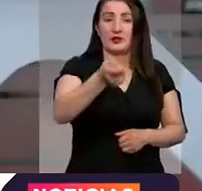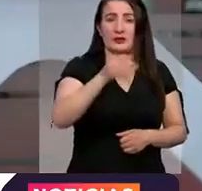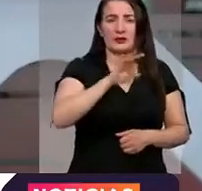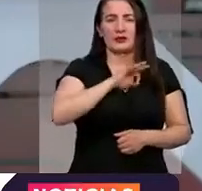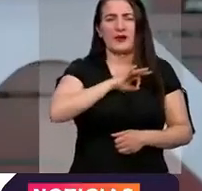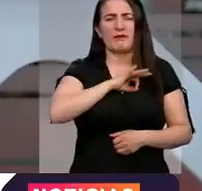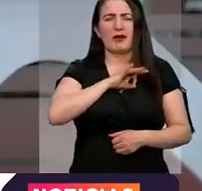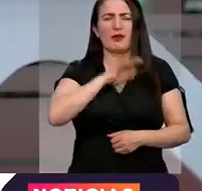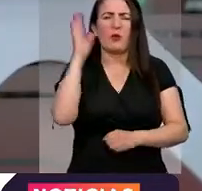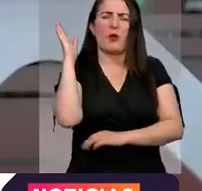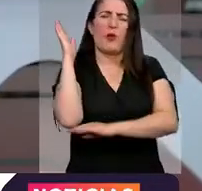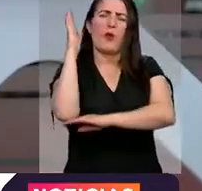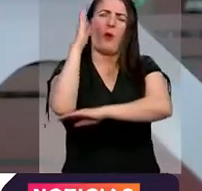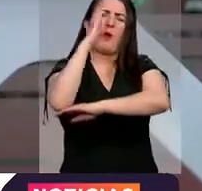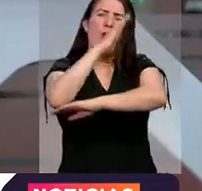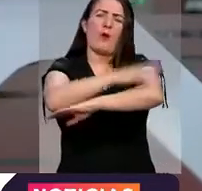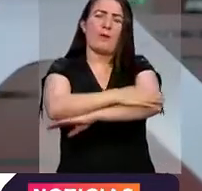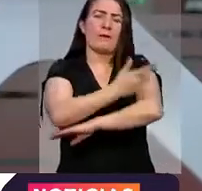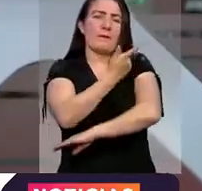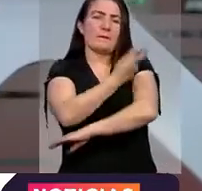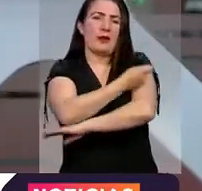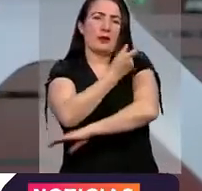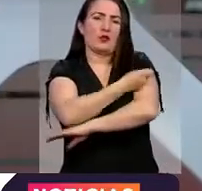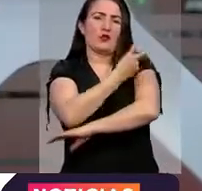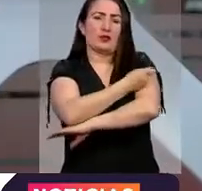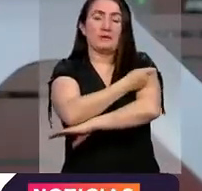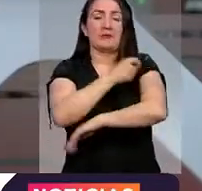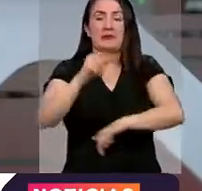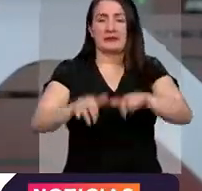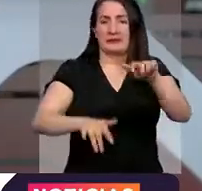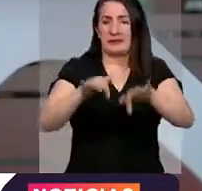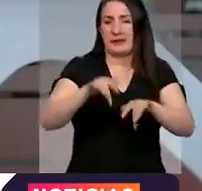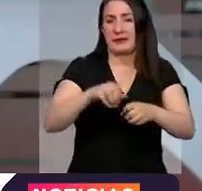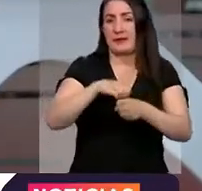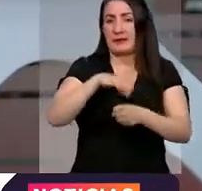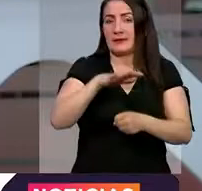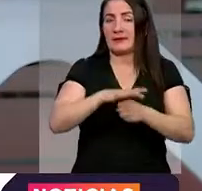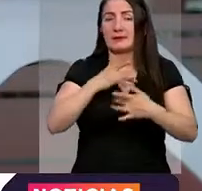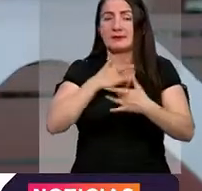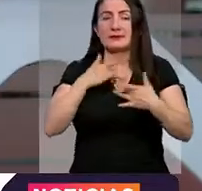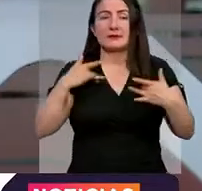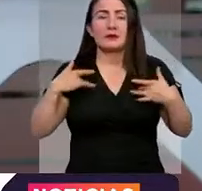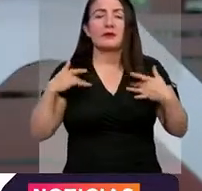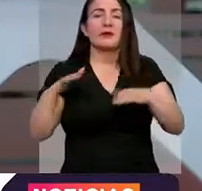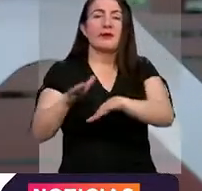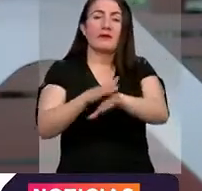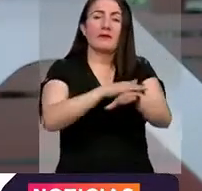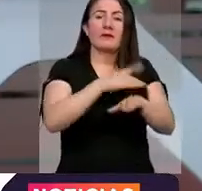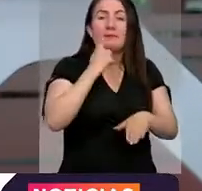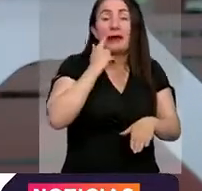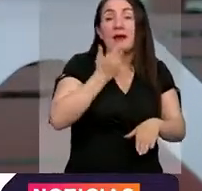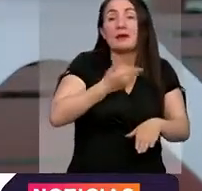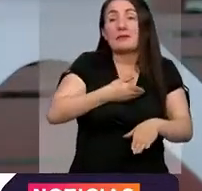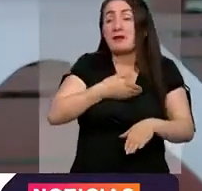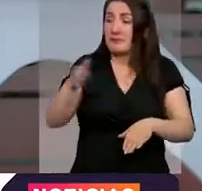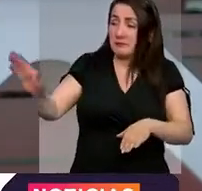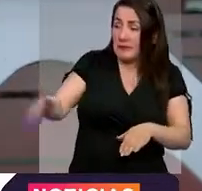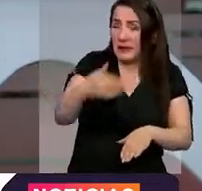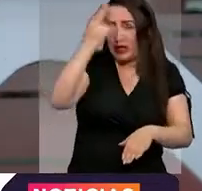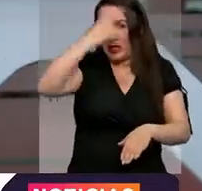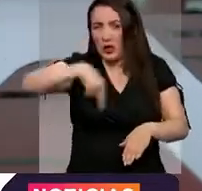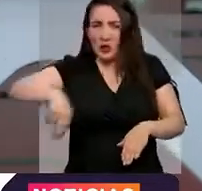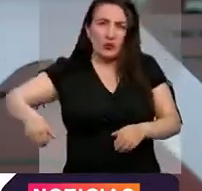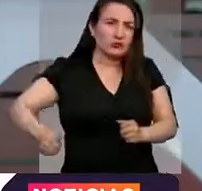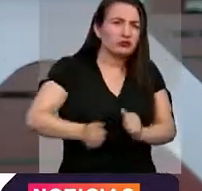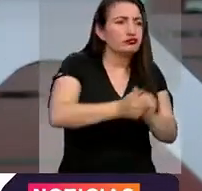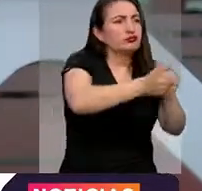Adelantará una gran jornada de vacunación en la capital. La Secretaría Distrital de Salud hace un llamado para que los padres de familia lleven a sus niños y niñas